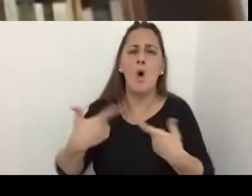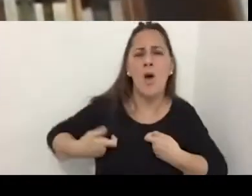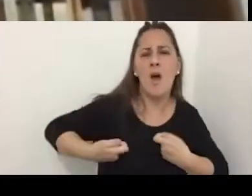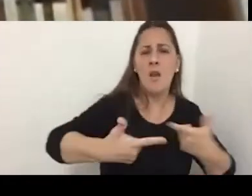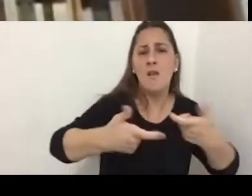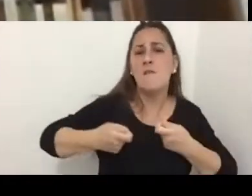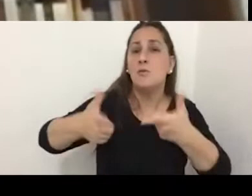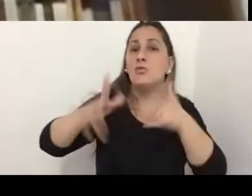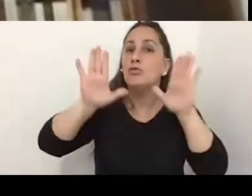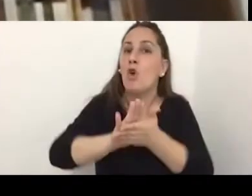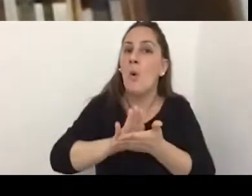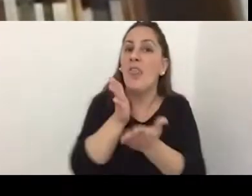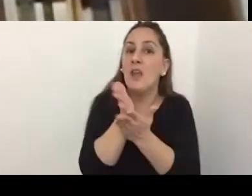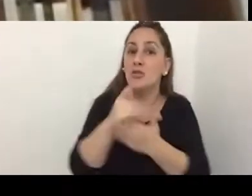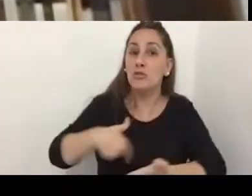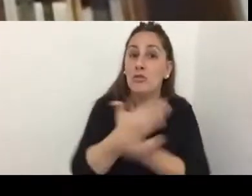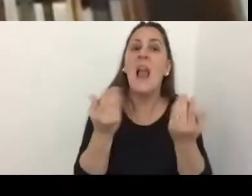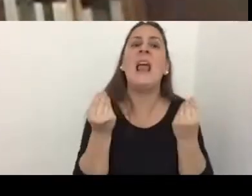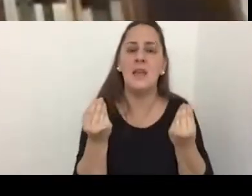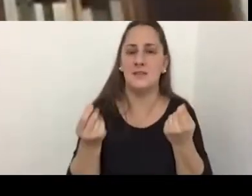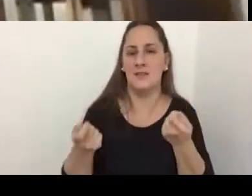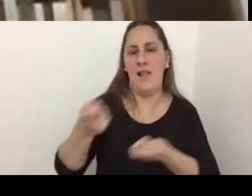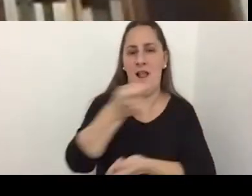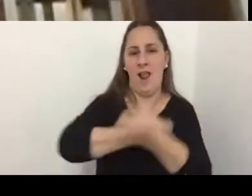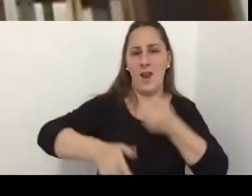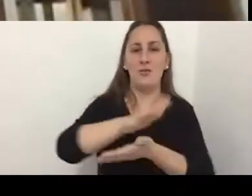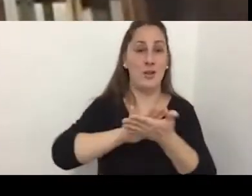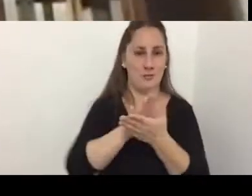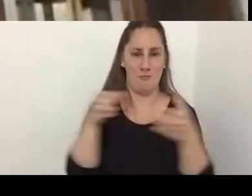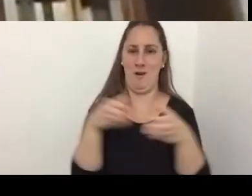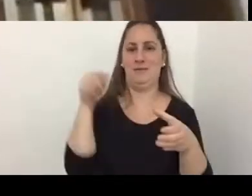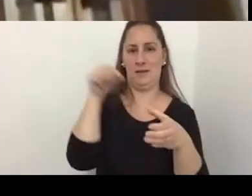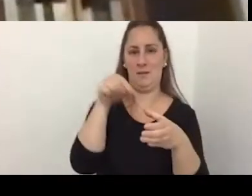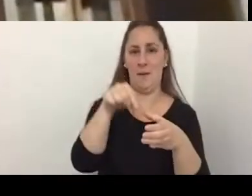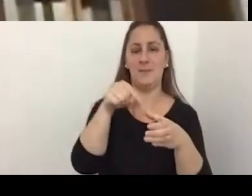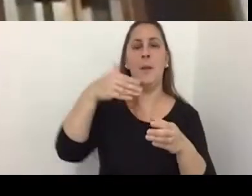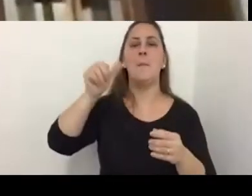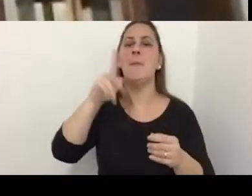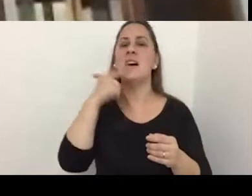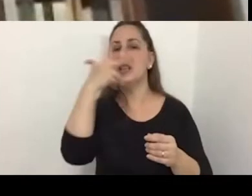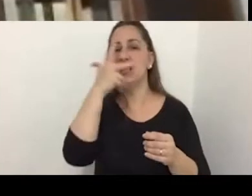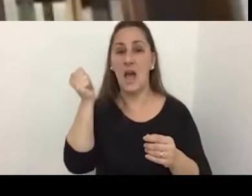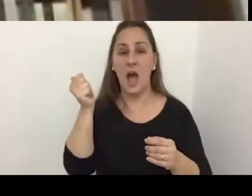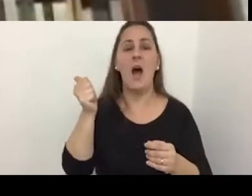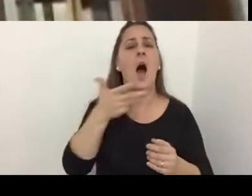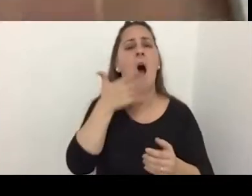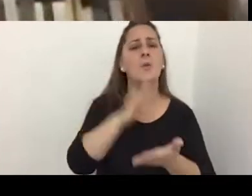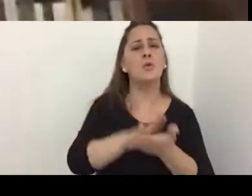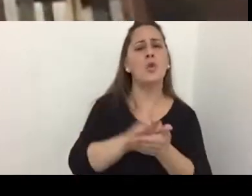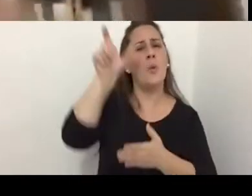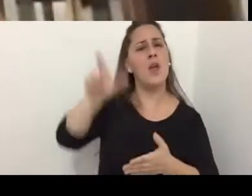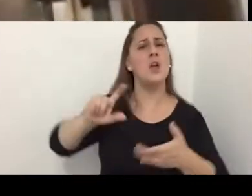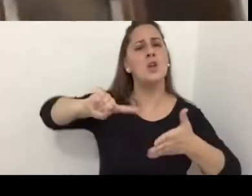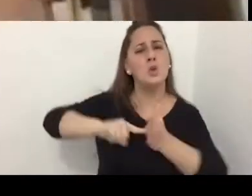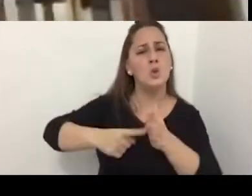derechos sociales es la negociación colectiva. De hecho, ¿no? Cuando Marshall hablaba de ciudadanía, ¿no? Y nos